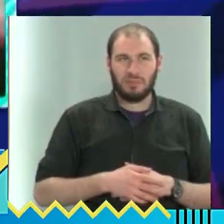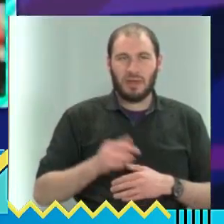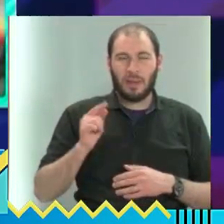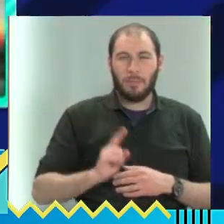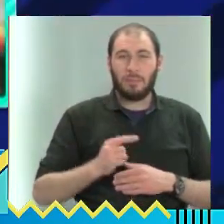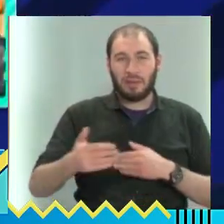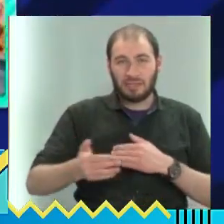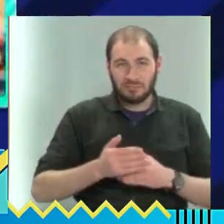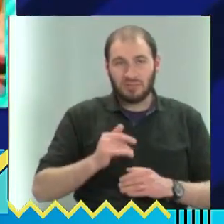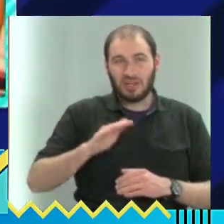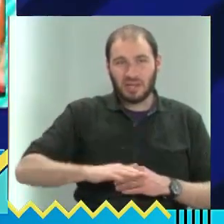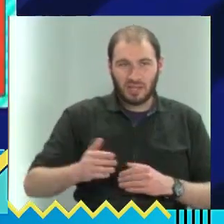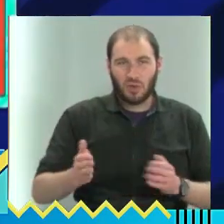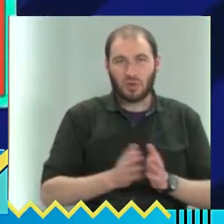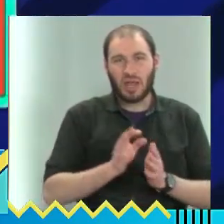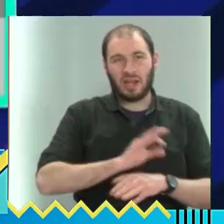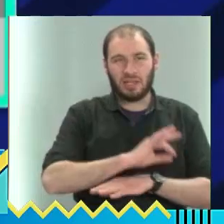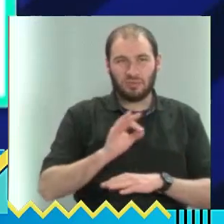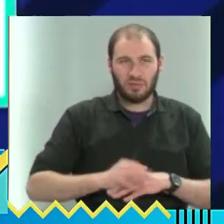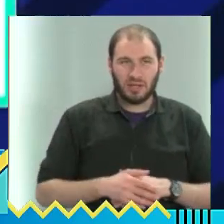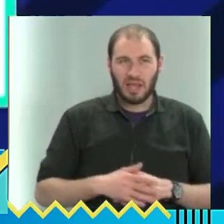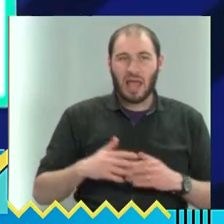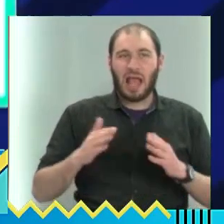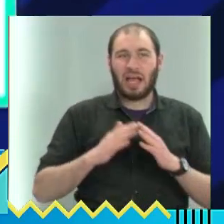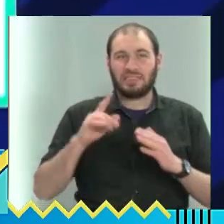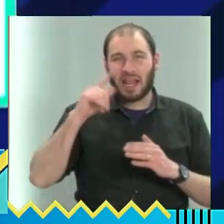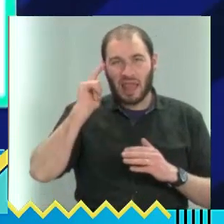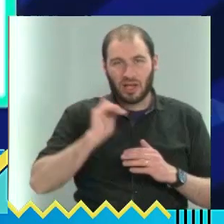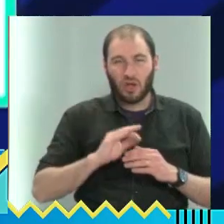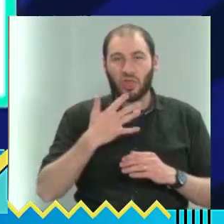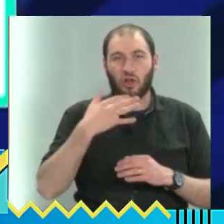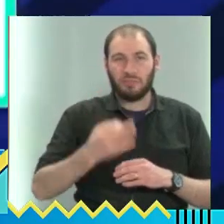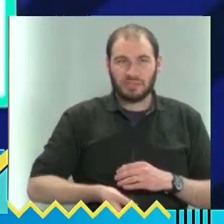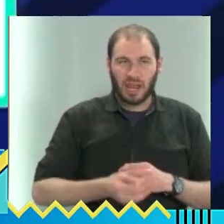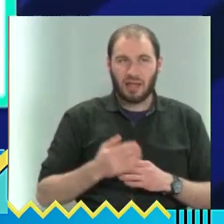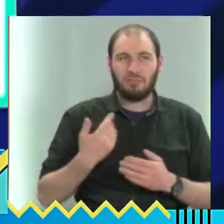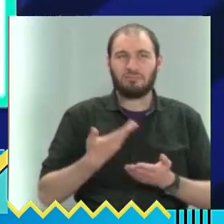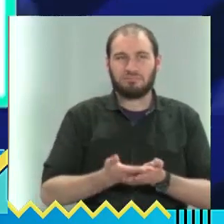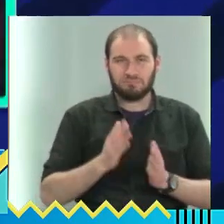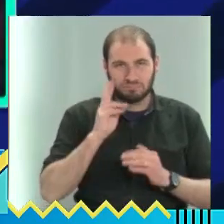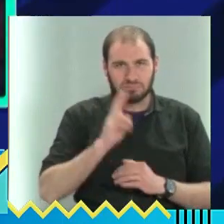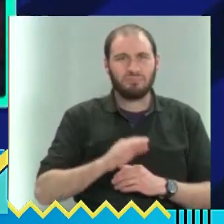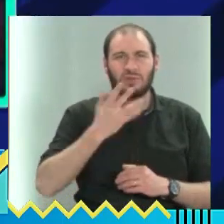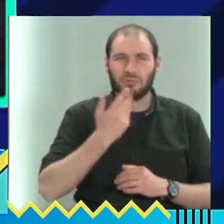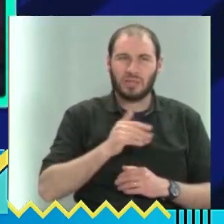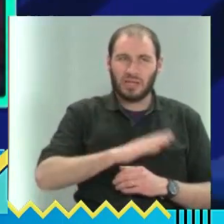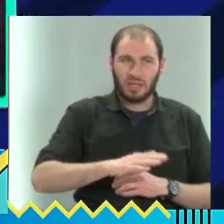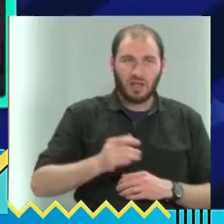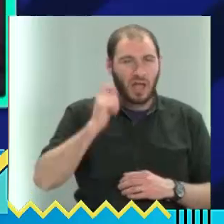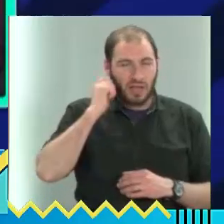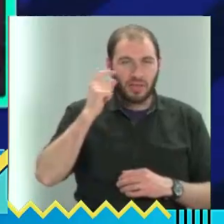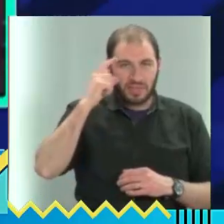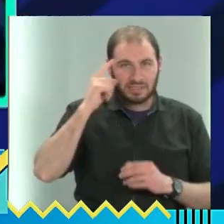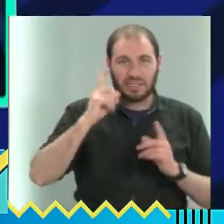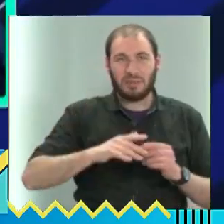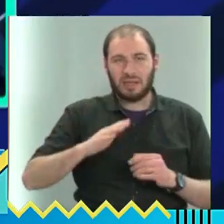primer acercamiento que tiene un niño con la arquitectura. La Casa Lego es un documental que les recomiendo mucho. Les va a gustar a los niños de 10 años